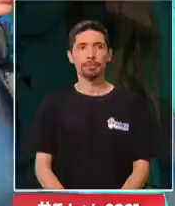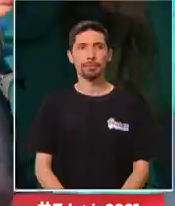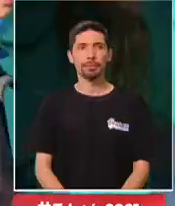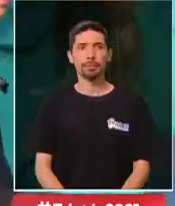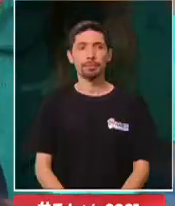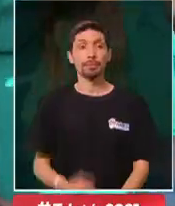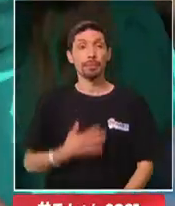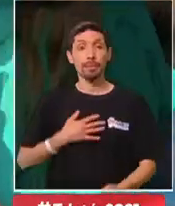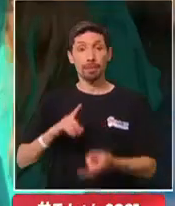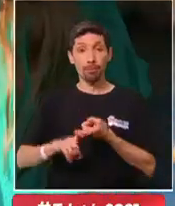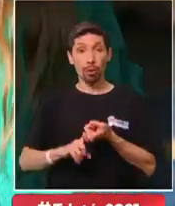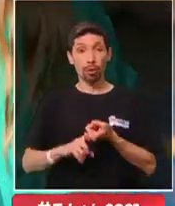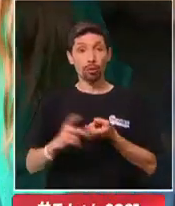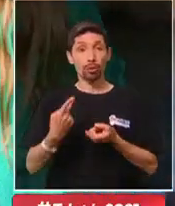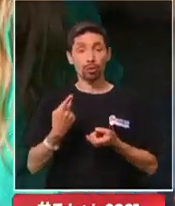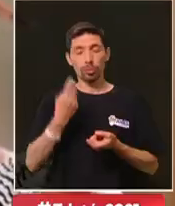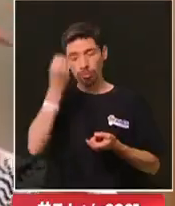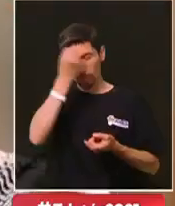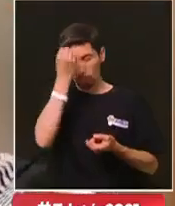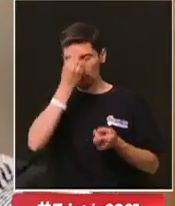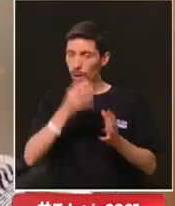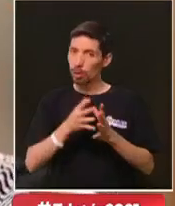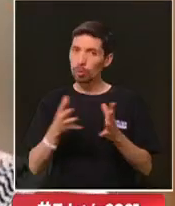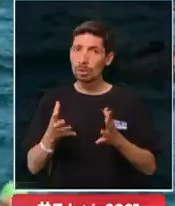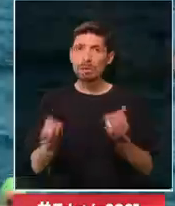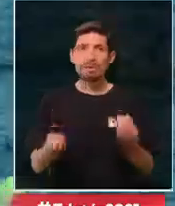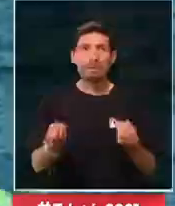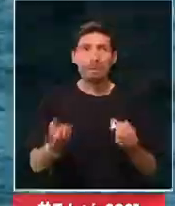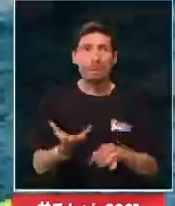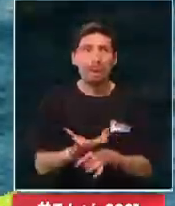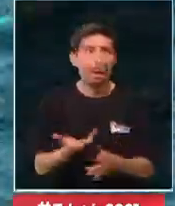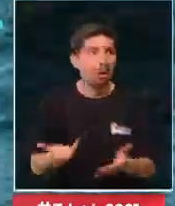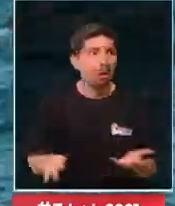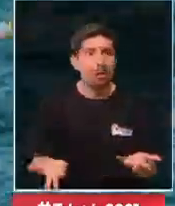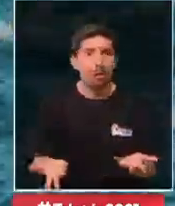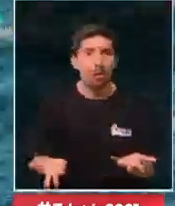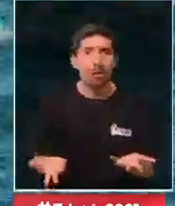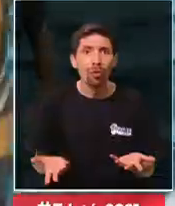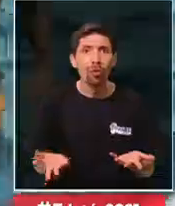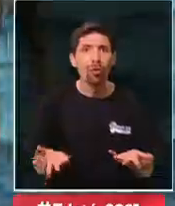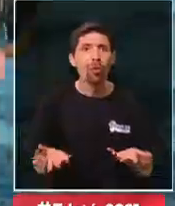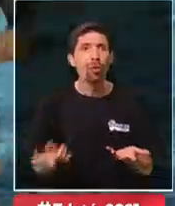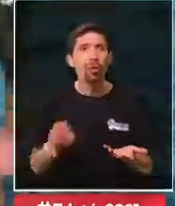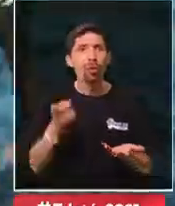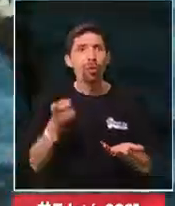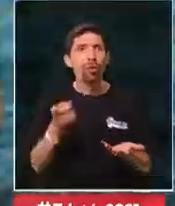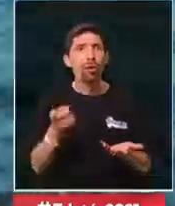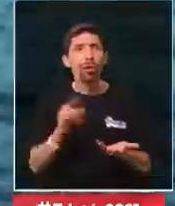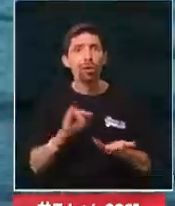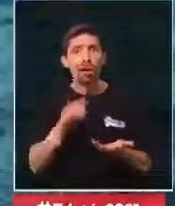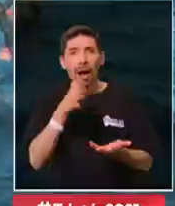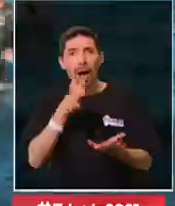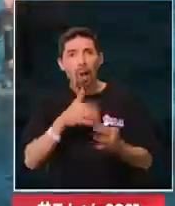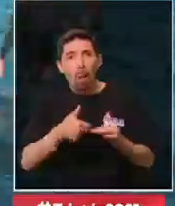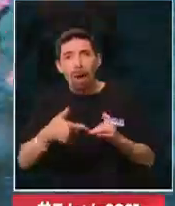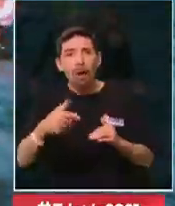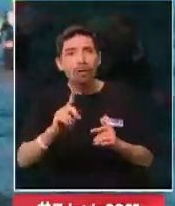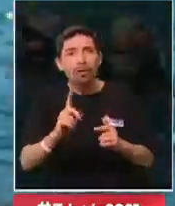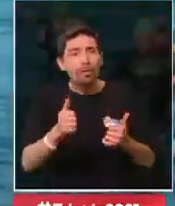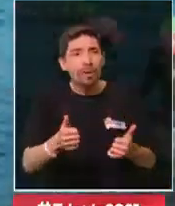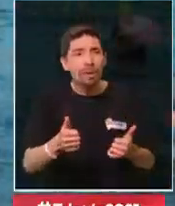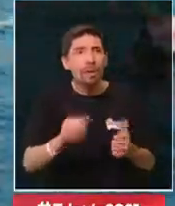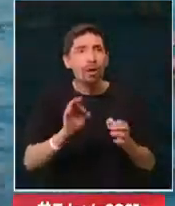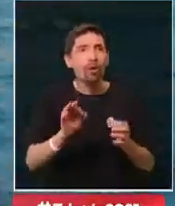Con mi esposa estábamos muy preocupados. ¿Y si le pasa algo? ¿Y si la niña no sale bien del agua porque es moto o